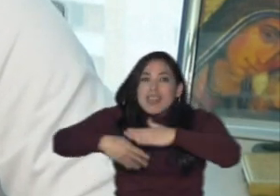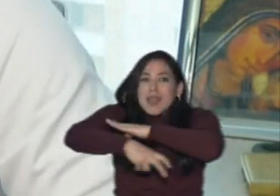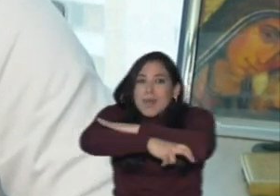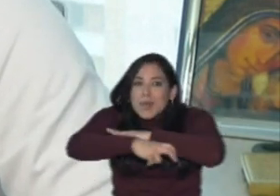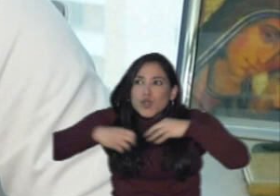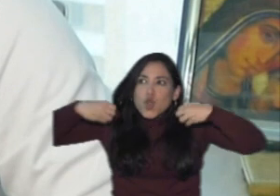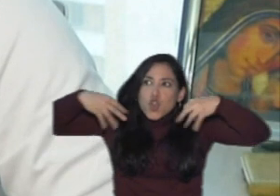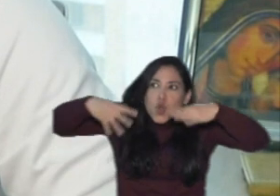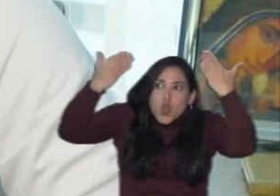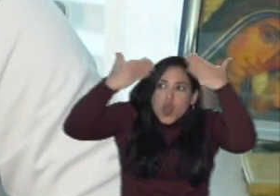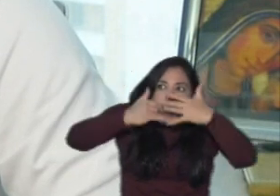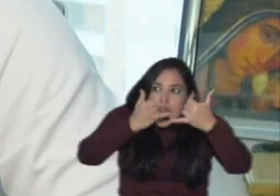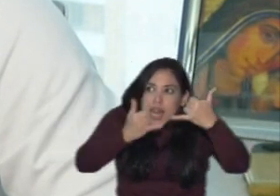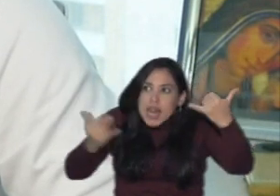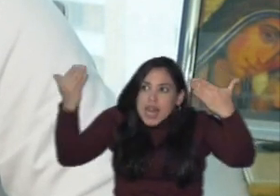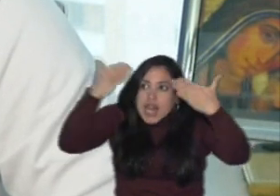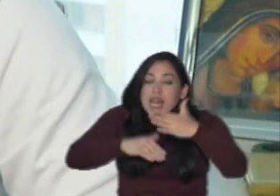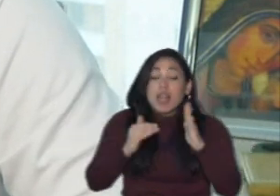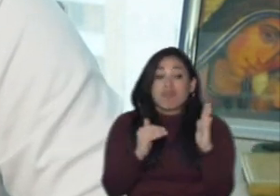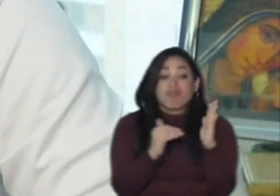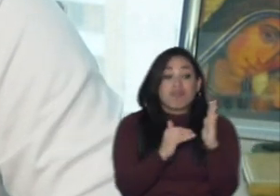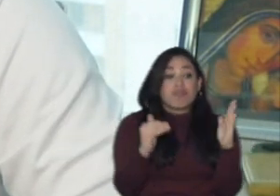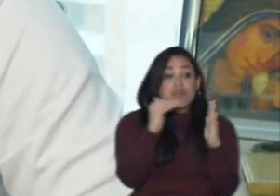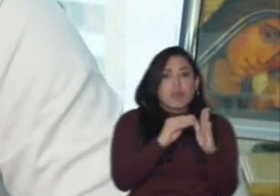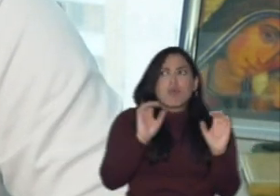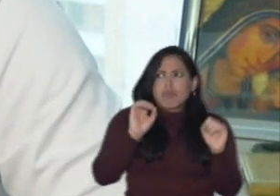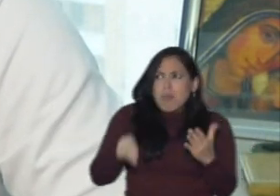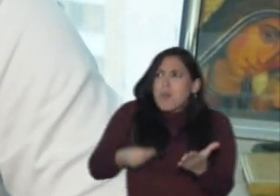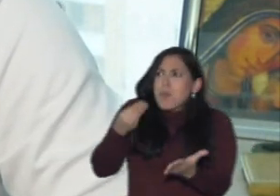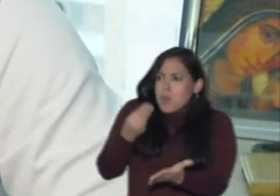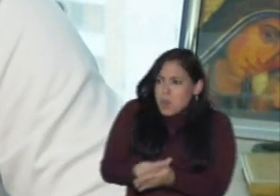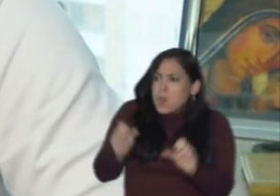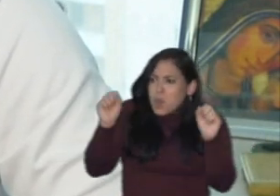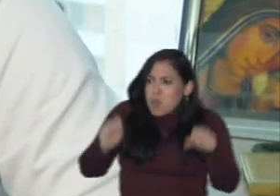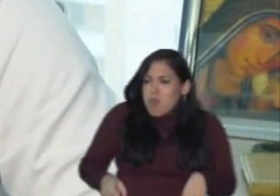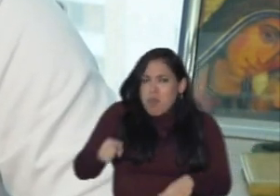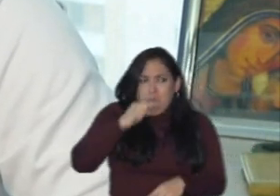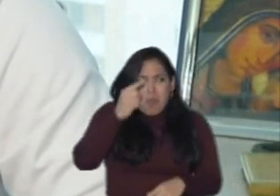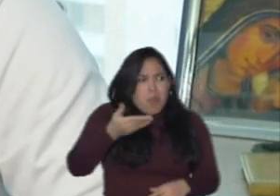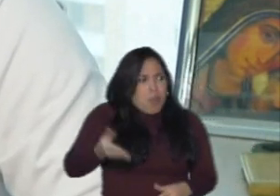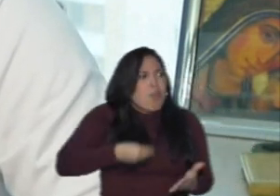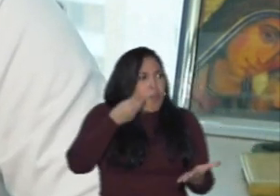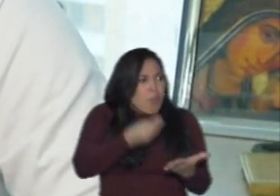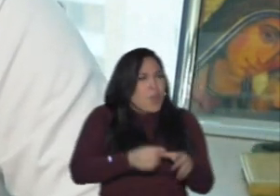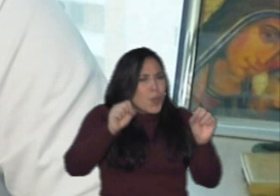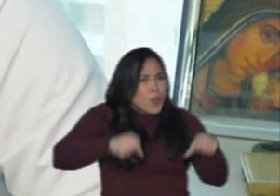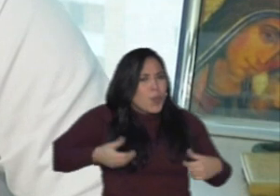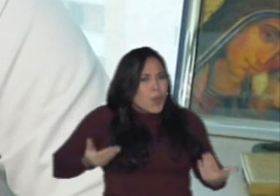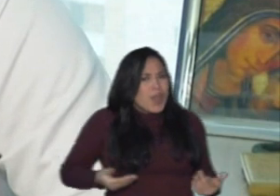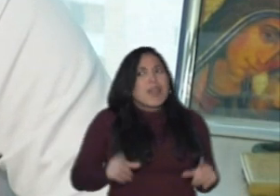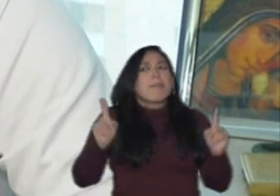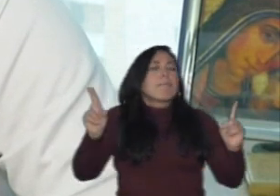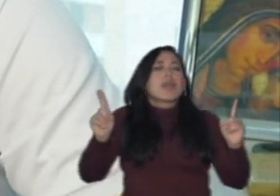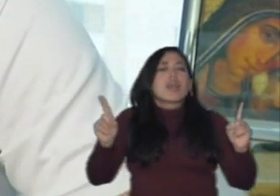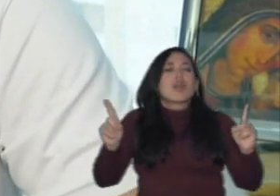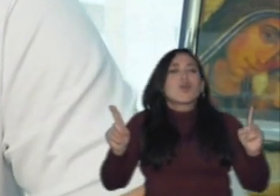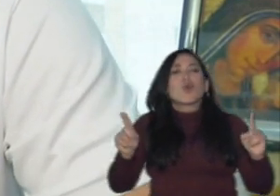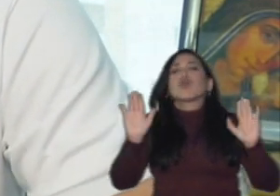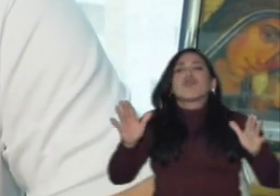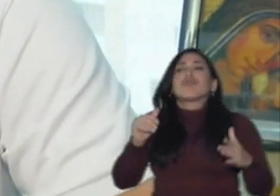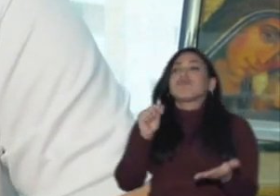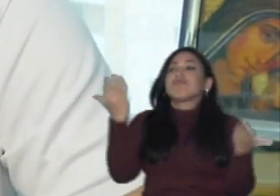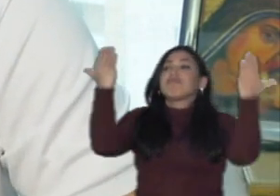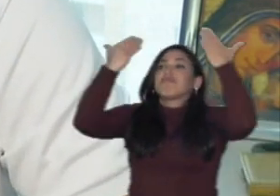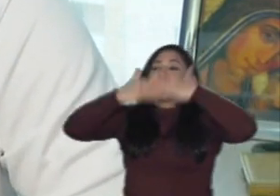defraudación, se encuentran en estratos que perfectamente pueden pagar el servicio de energía eléctrica, pero que por